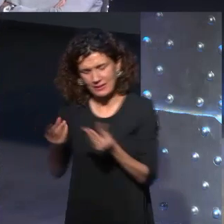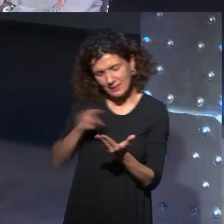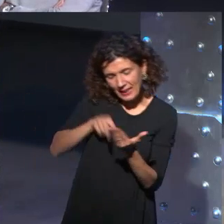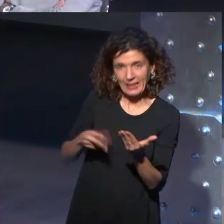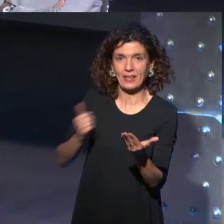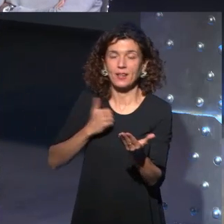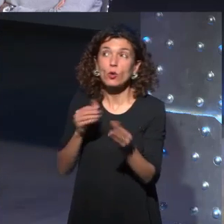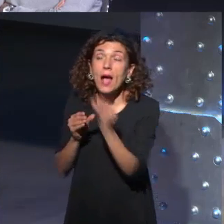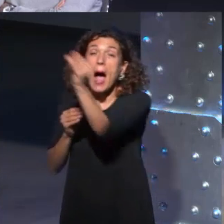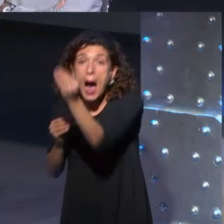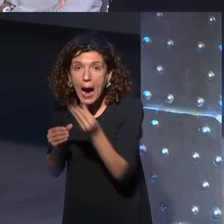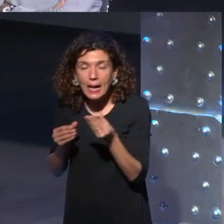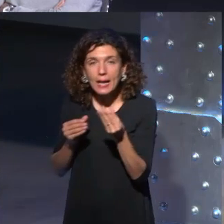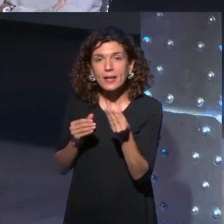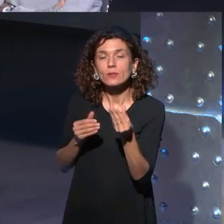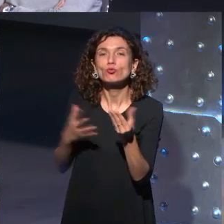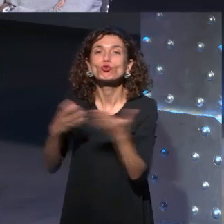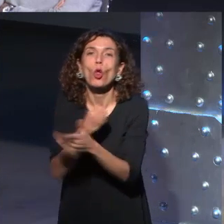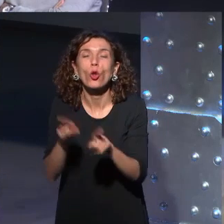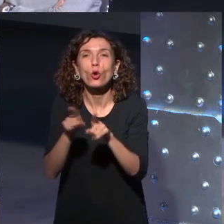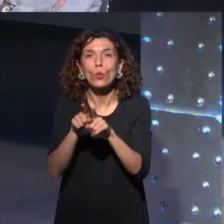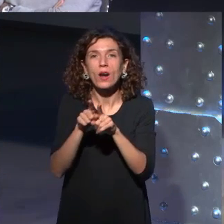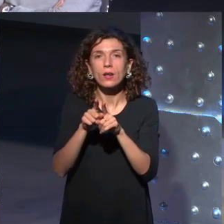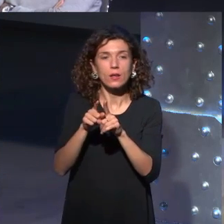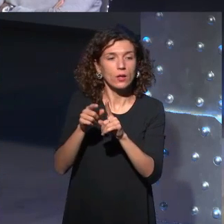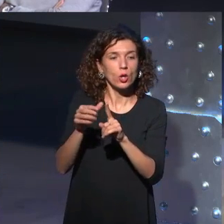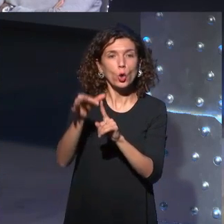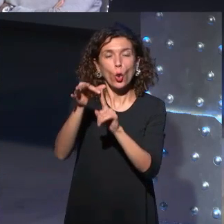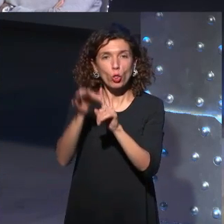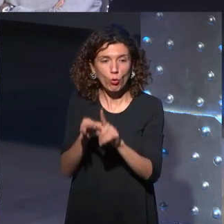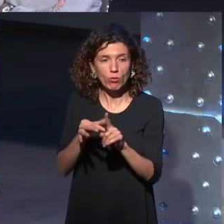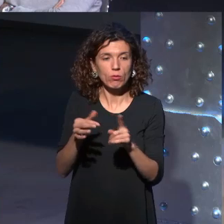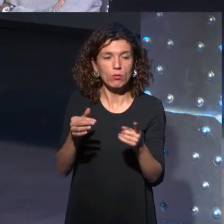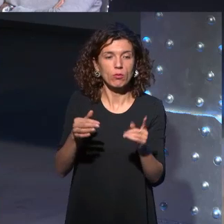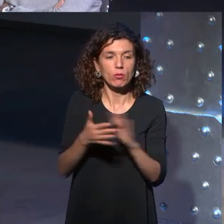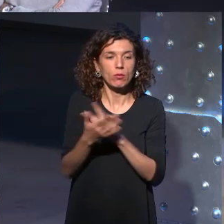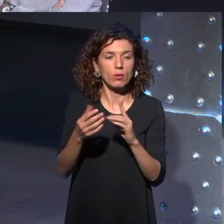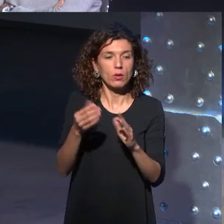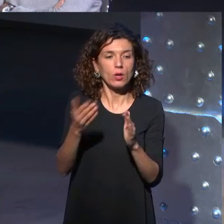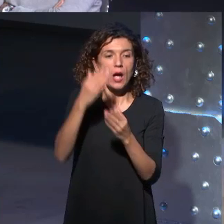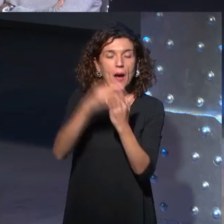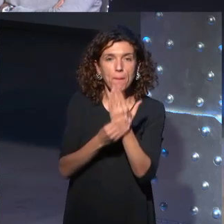sí lo agarran. Y como ahora casi todos les ponen condón, no pueden abrirlos.